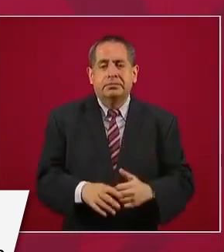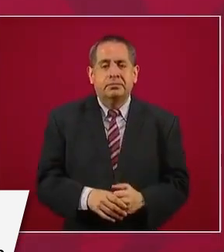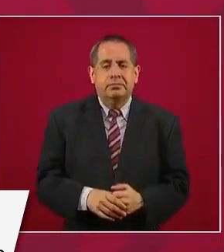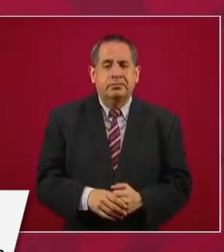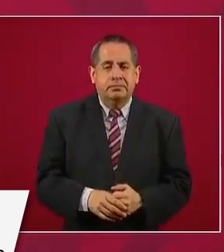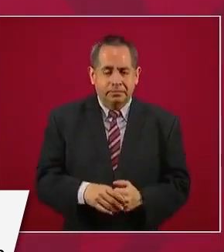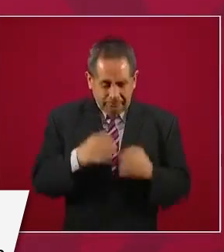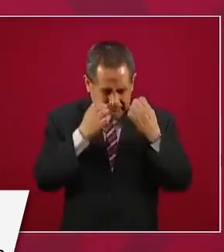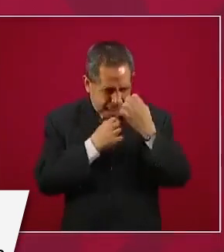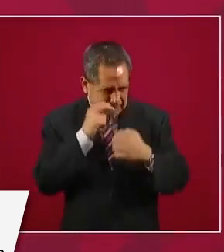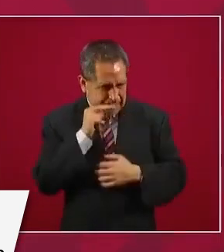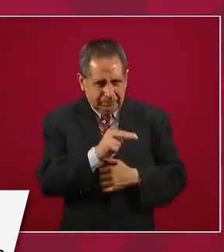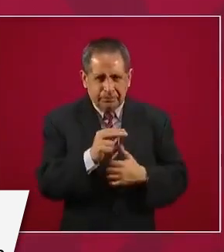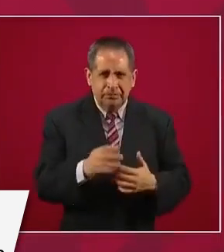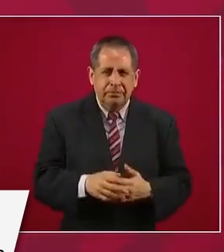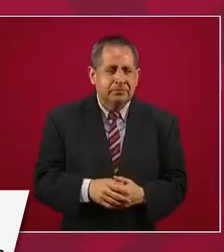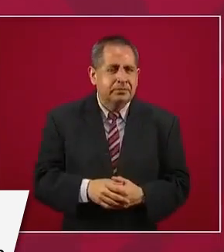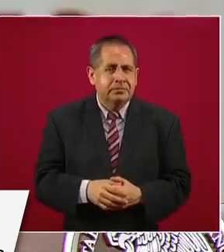analizar.